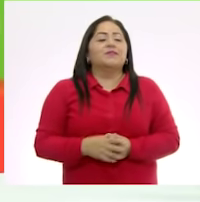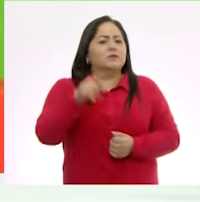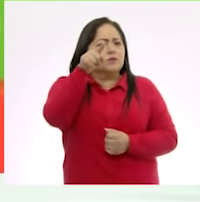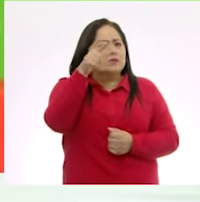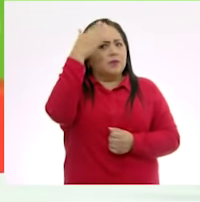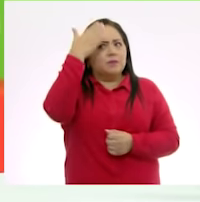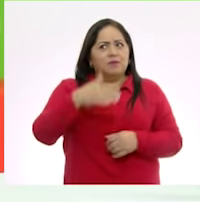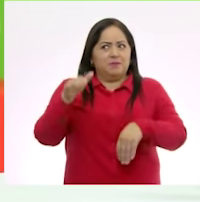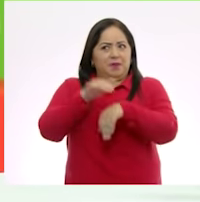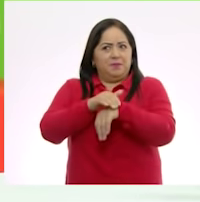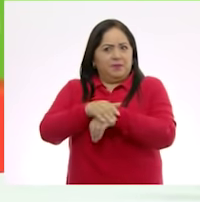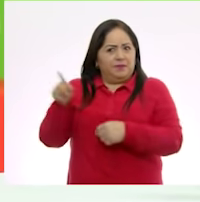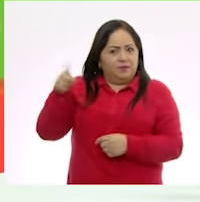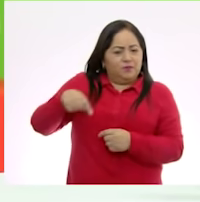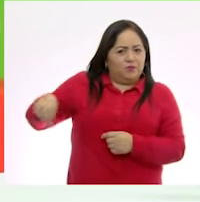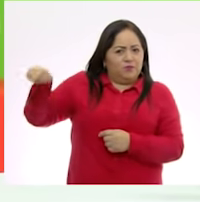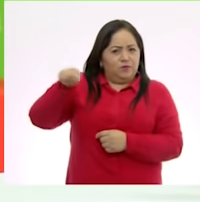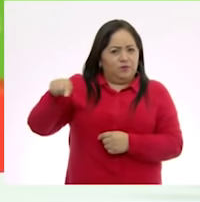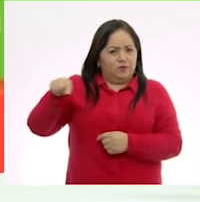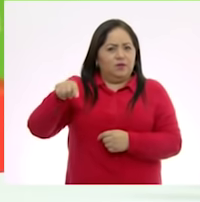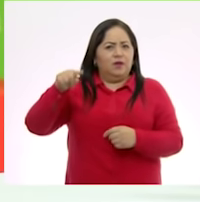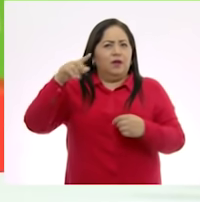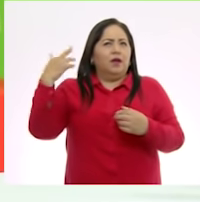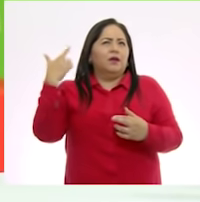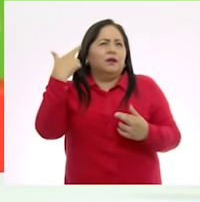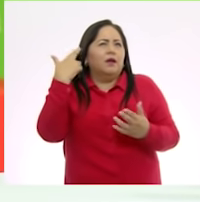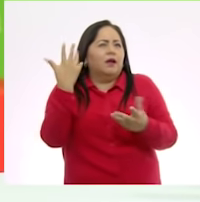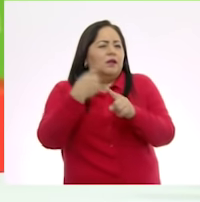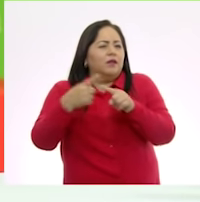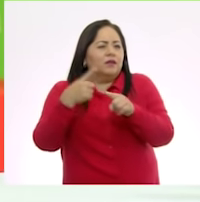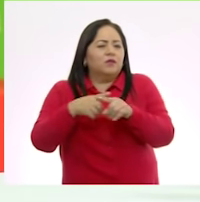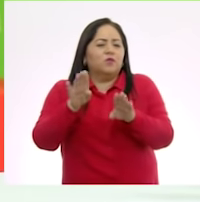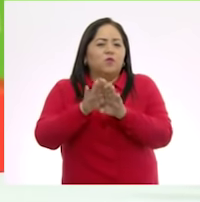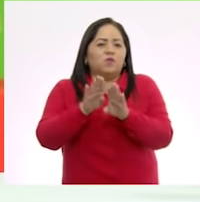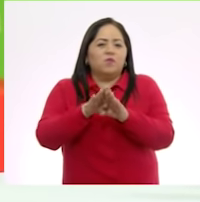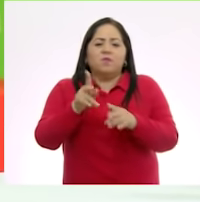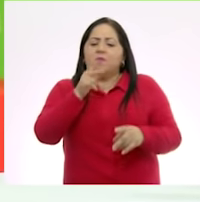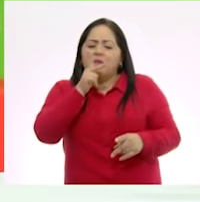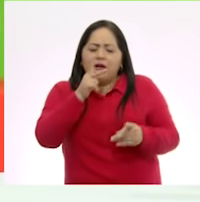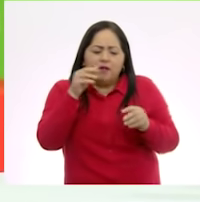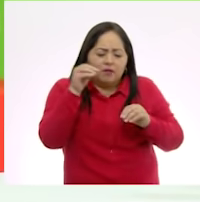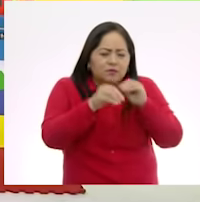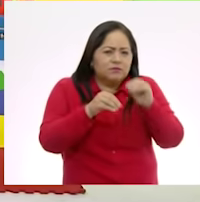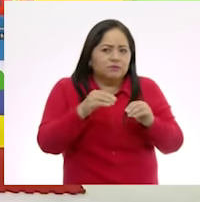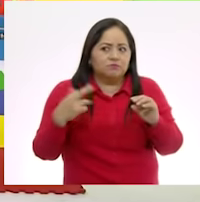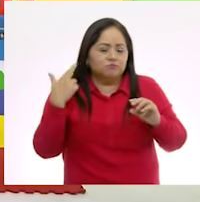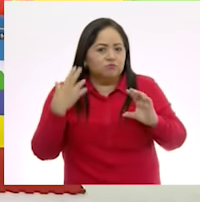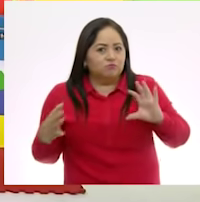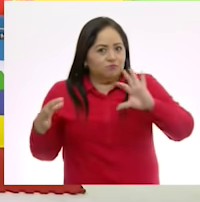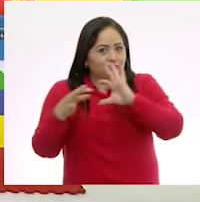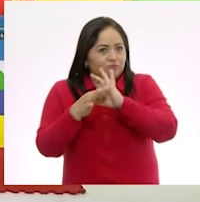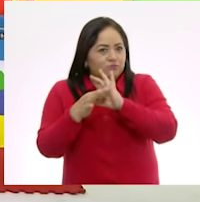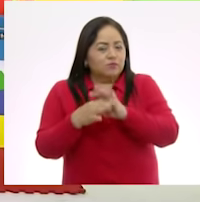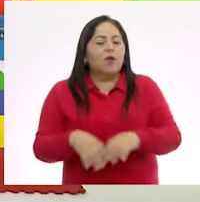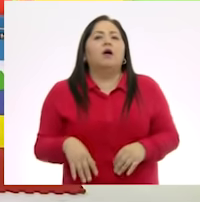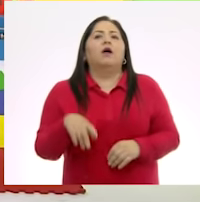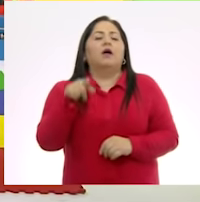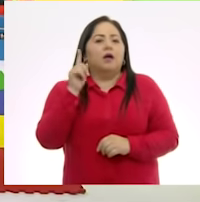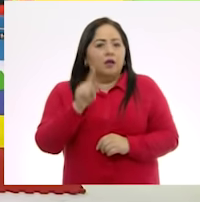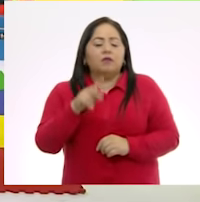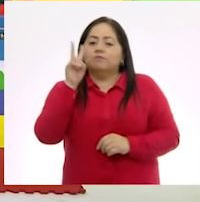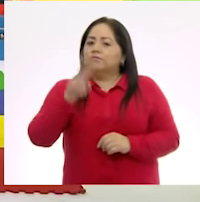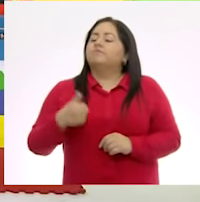¿Sabías que mis amigas y amigos crearon una canción de su fiesta con palabras que riman? ¡Ay! ¡Rimas!